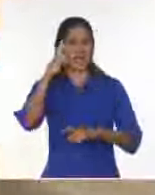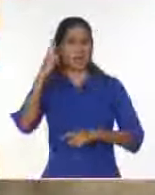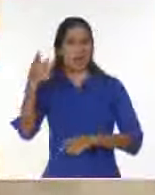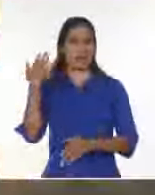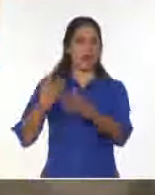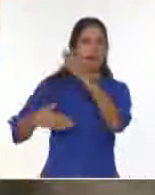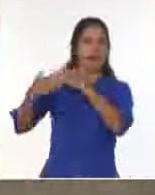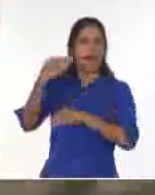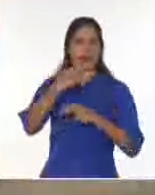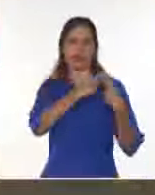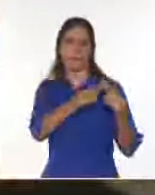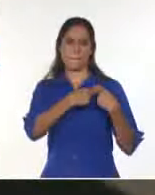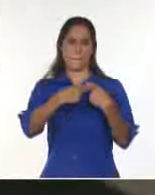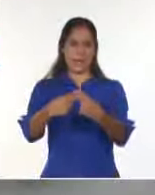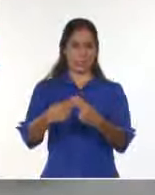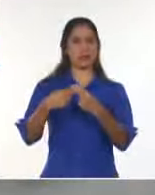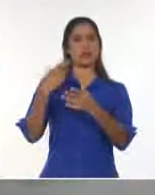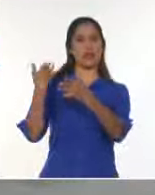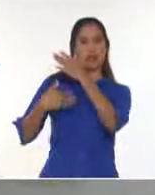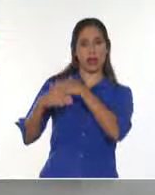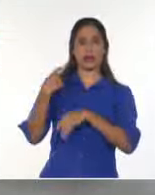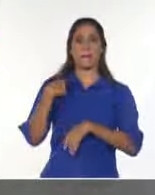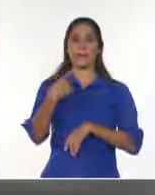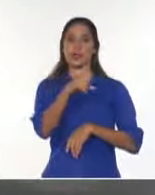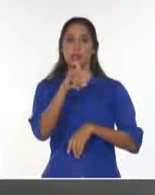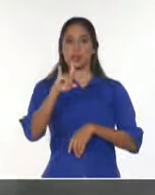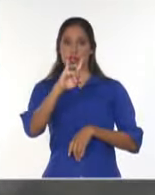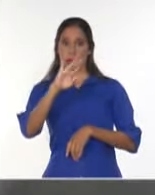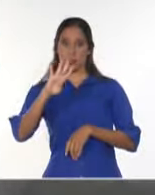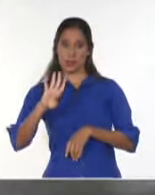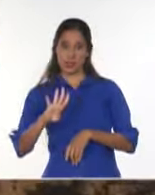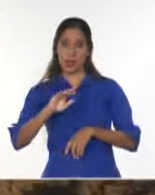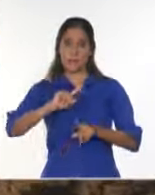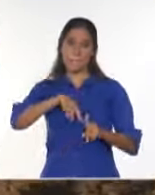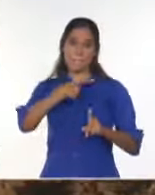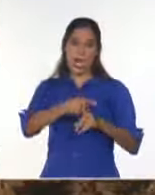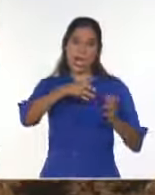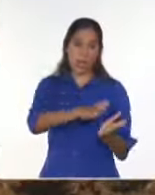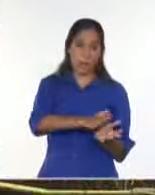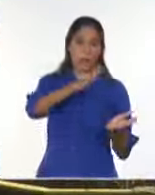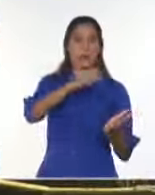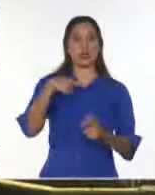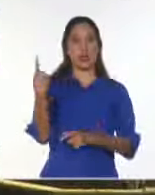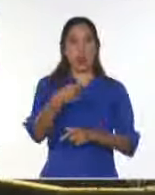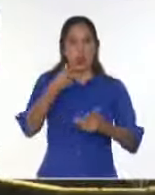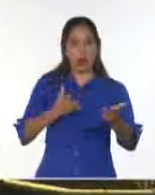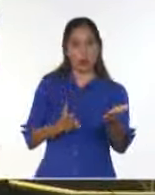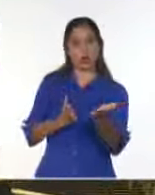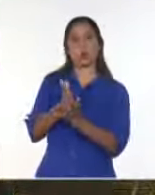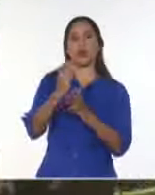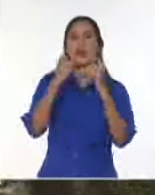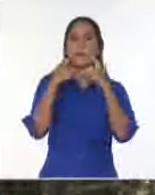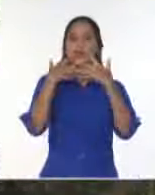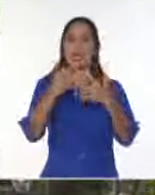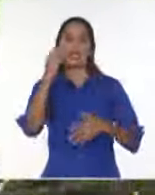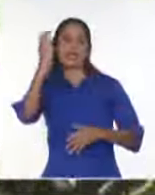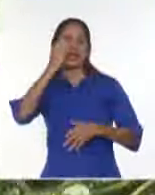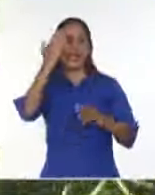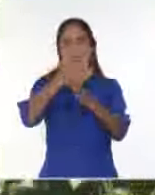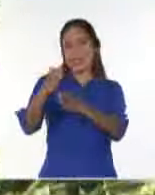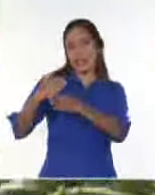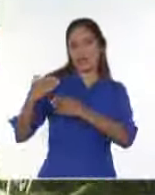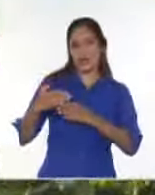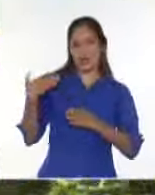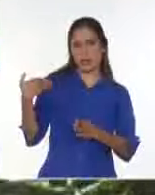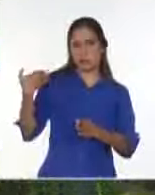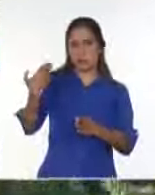causa redentora de 1953. Fue también el compromiso de quienes hoy son continuidad. Criterios y hechos multiplicados a lo largo y ancho de